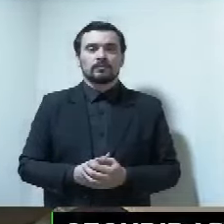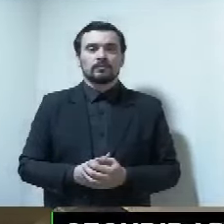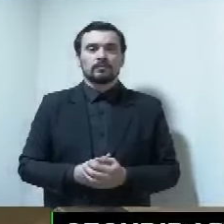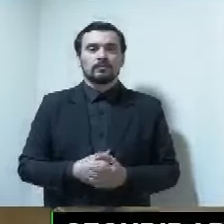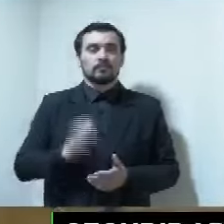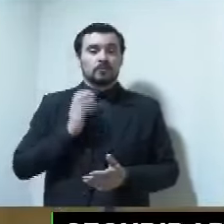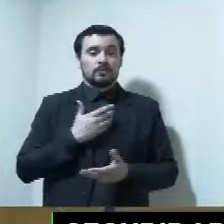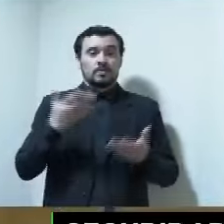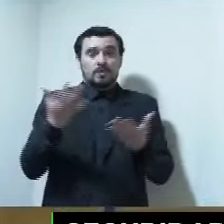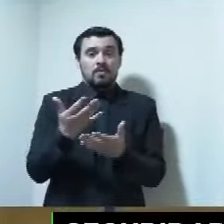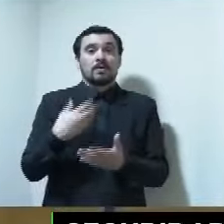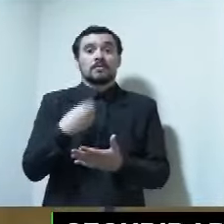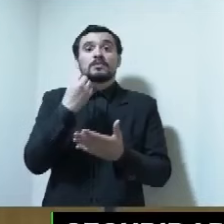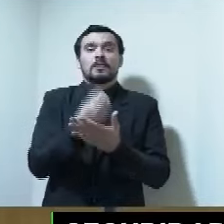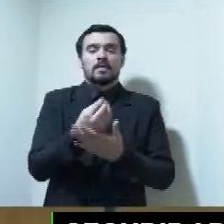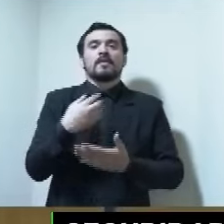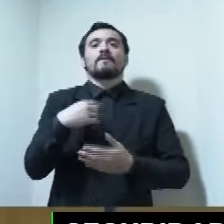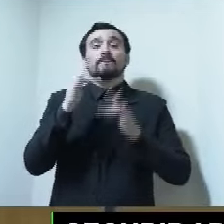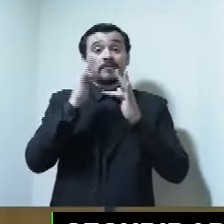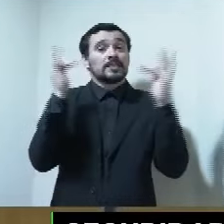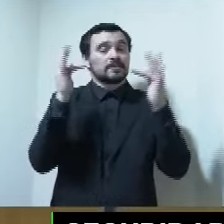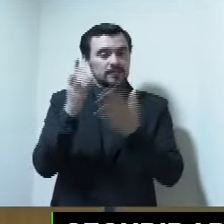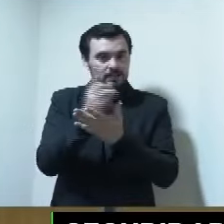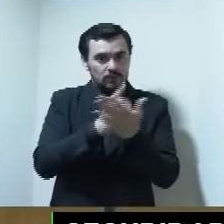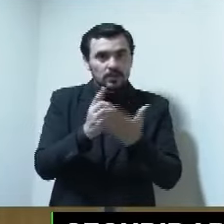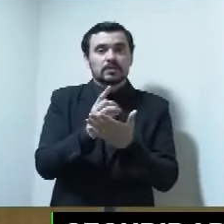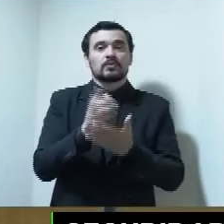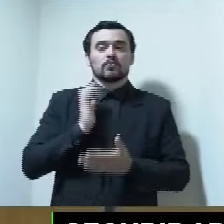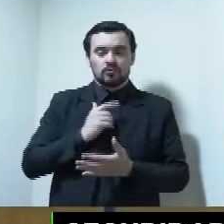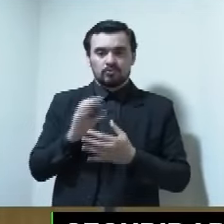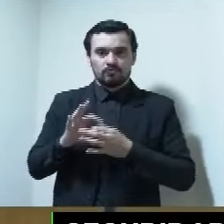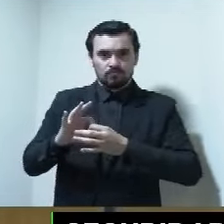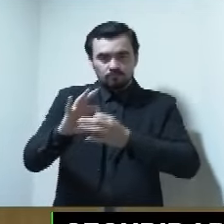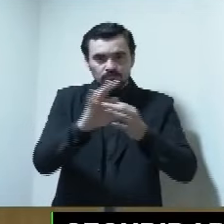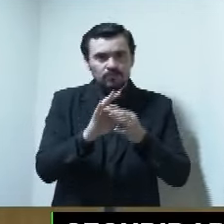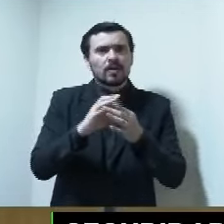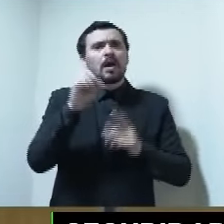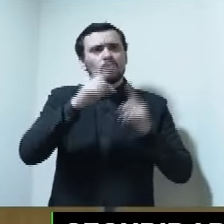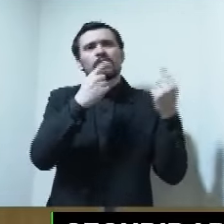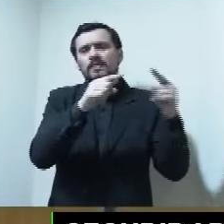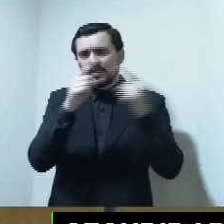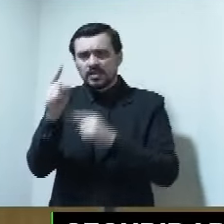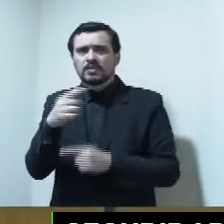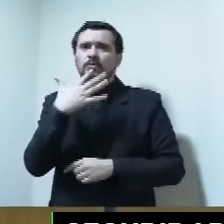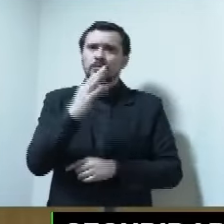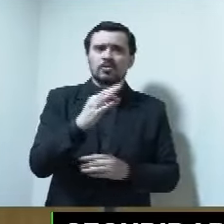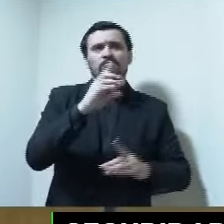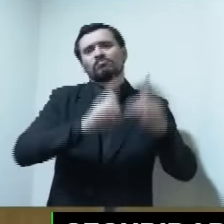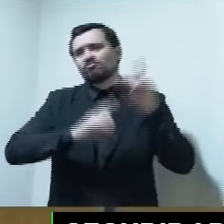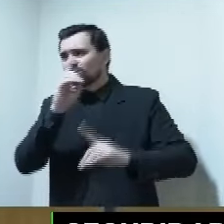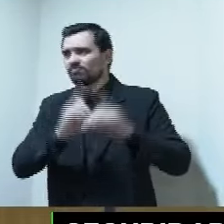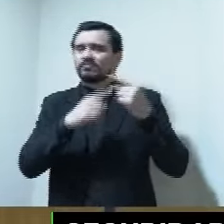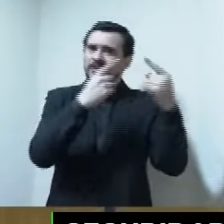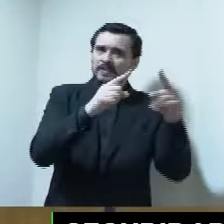Vivimos en una vibrante y feliz democracia, en la que estamos unidos en nuestras diferencias, en nuestros disensos,